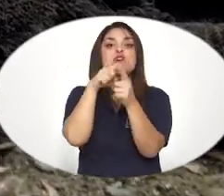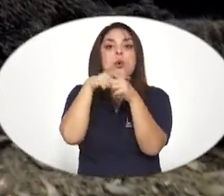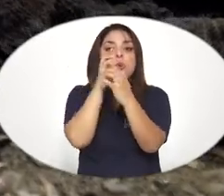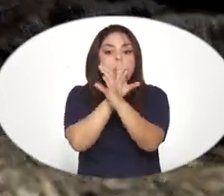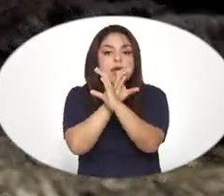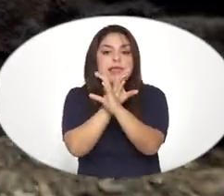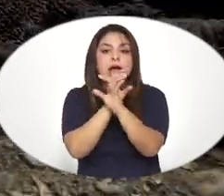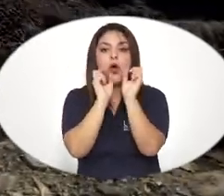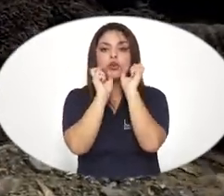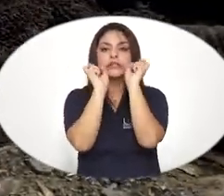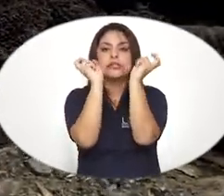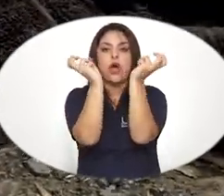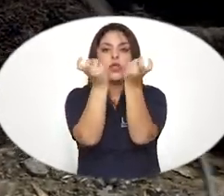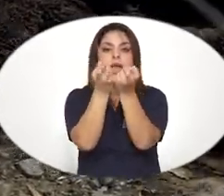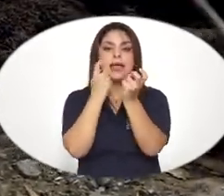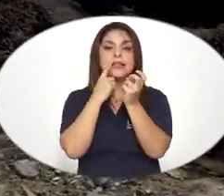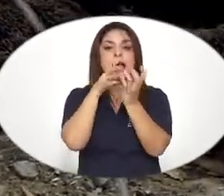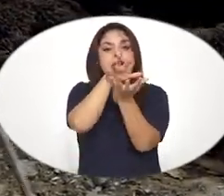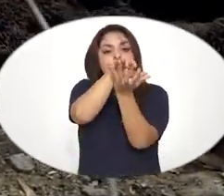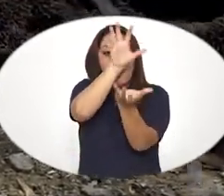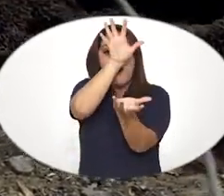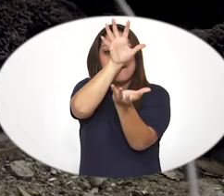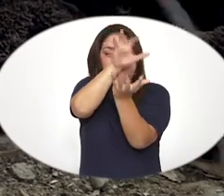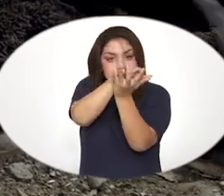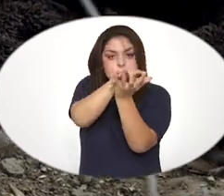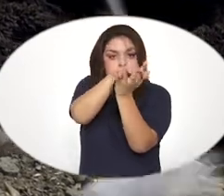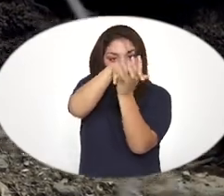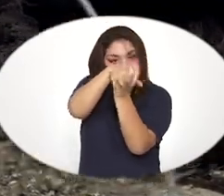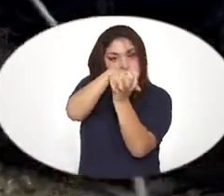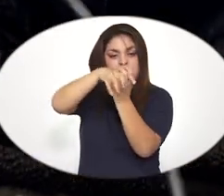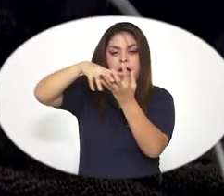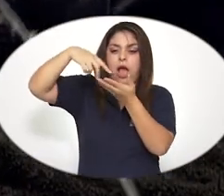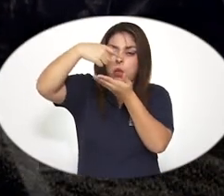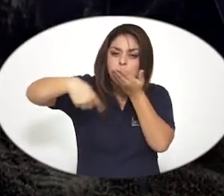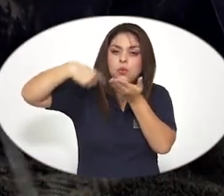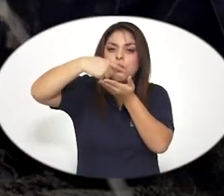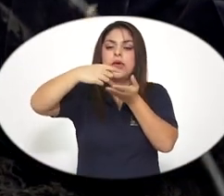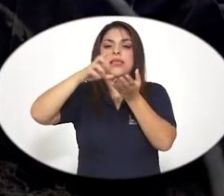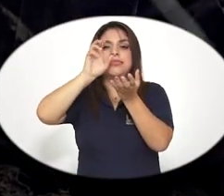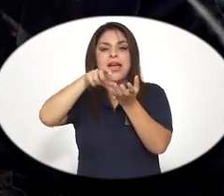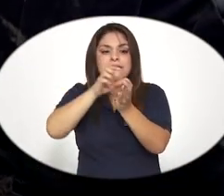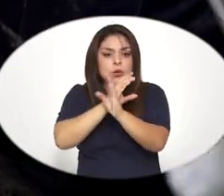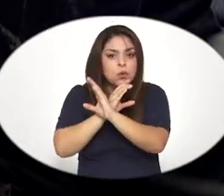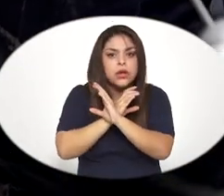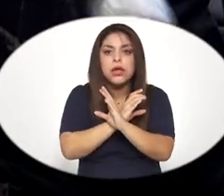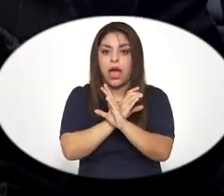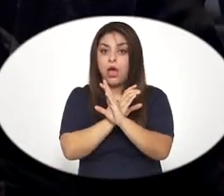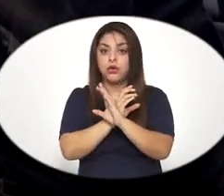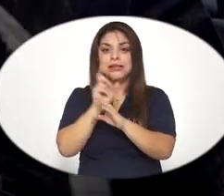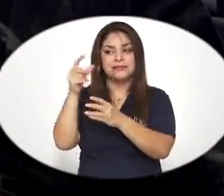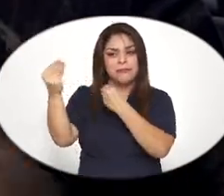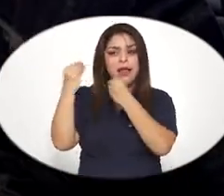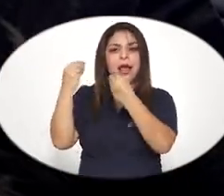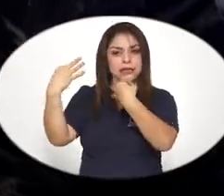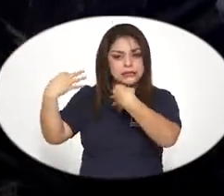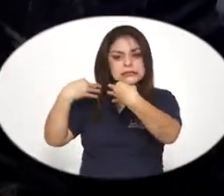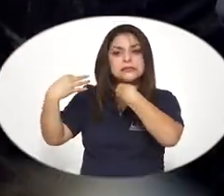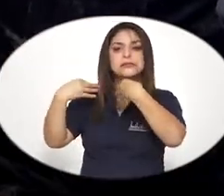la cabeza, pues el cuidado que hay que tener con los dientes, con el hocico cerrado, a la hora de engancharlo también, el cuidado que hay que